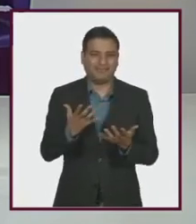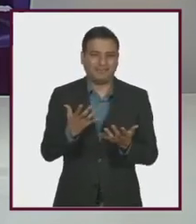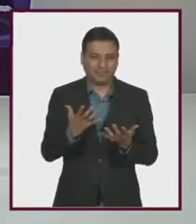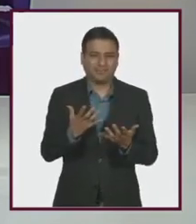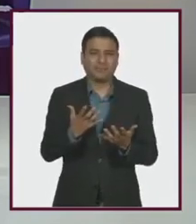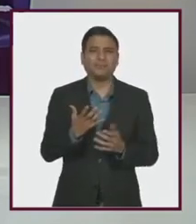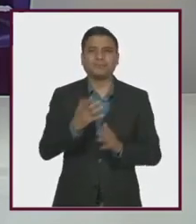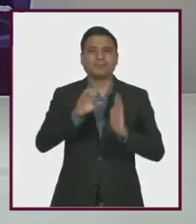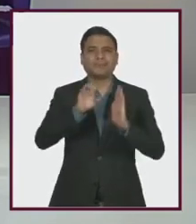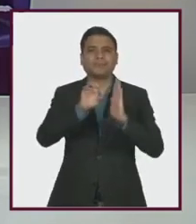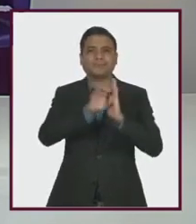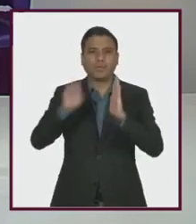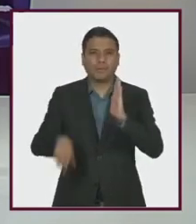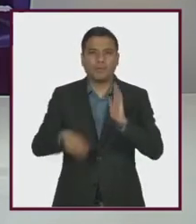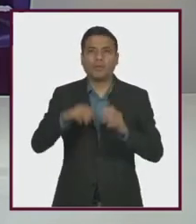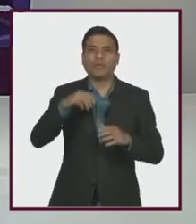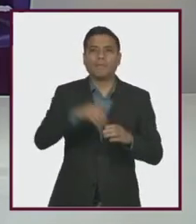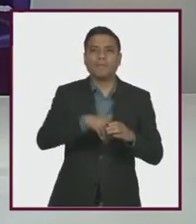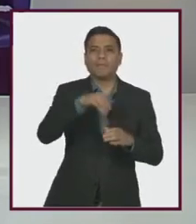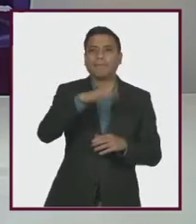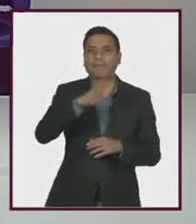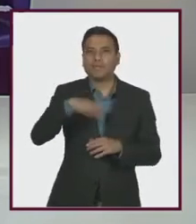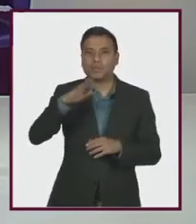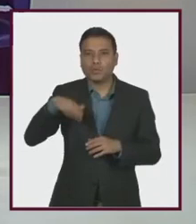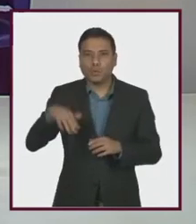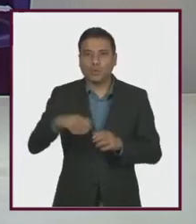lugares, como en la pintura, incluso algunos